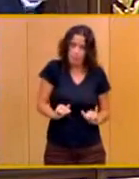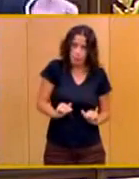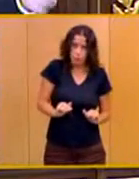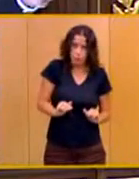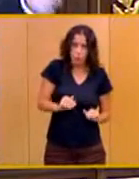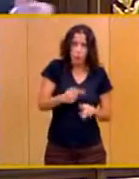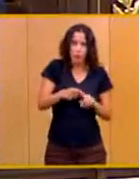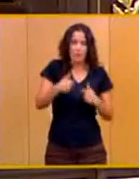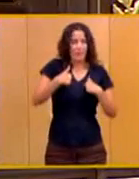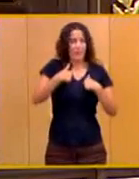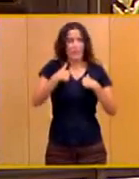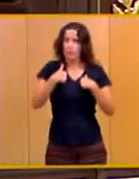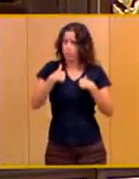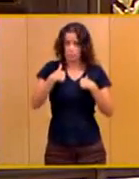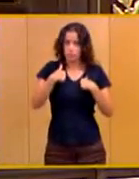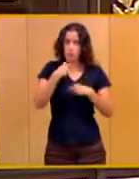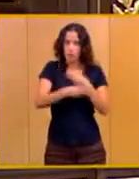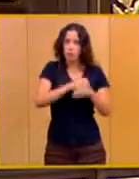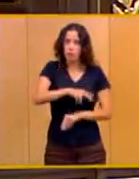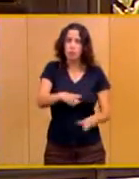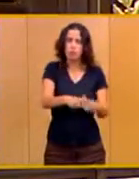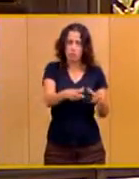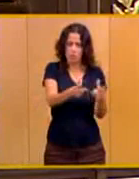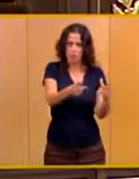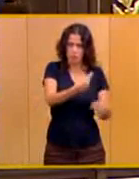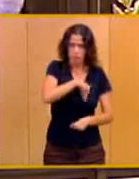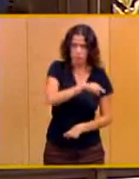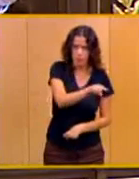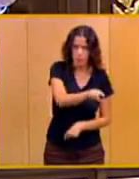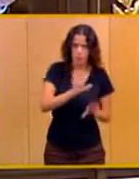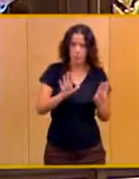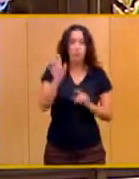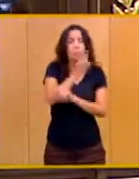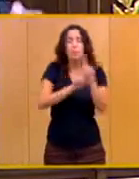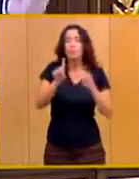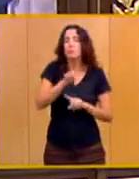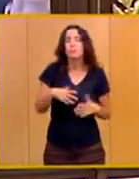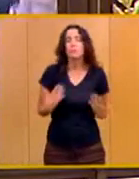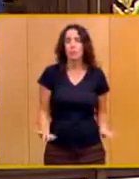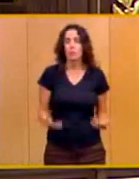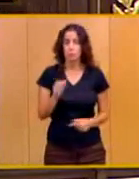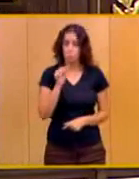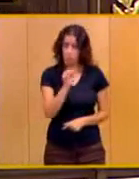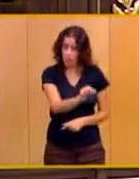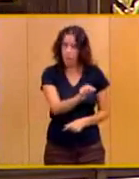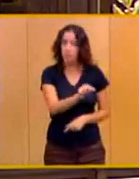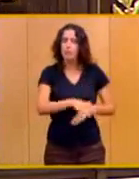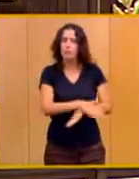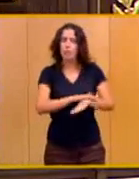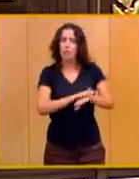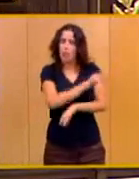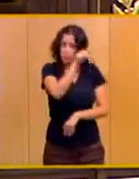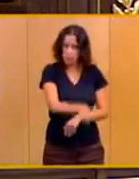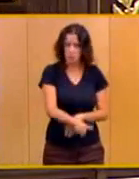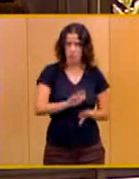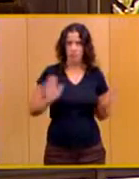hizo la sociedad española a pesar de usted. El problema, Rodríguez Zapatero, es que usted es el que ha gobernado aquí Y usted ha